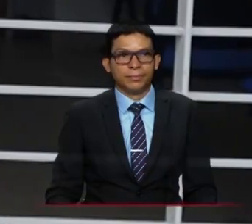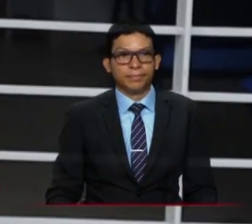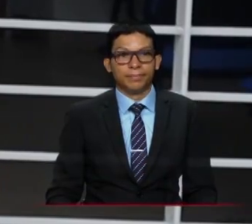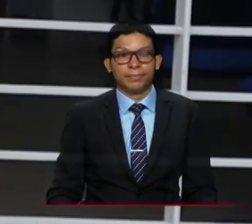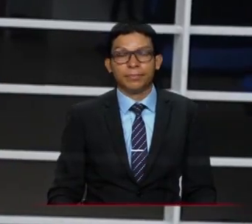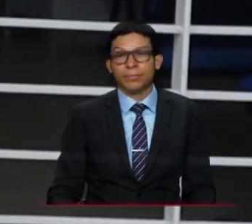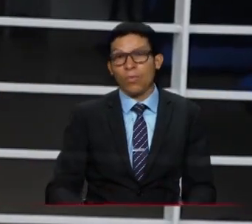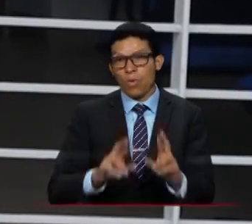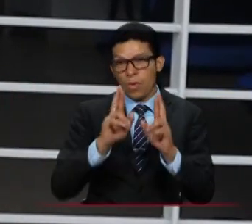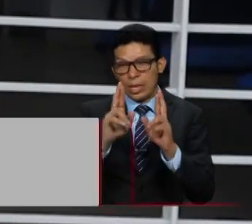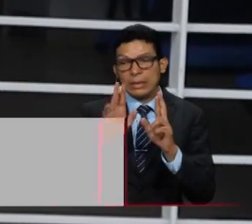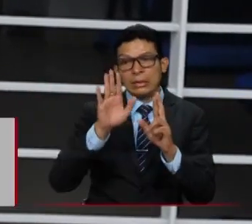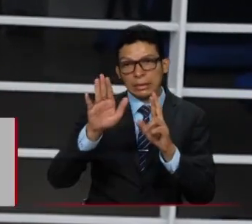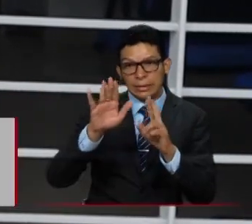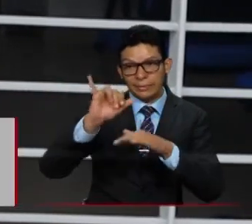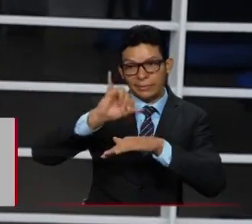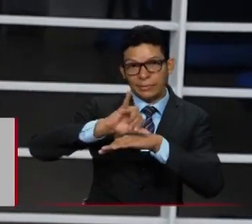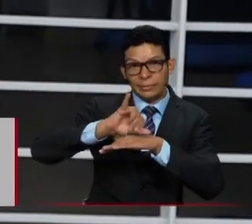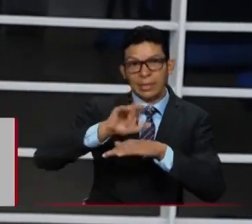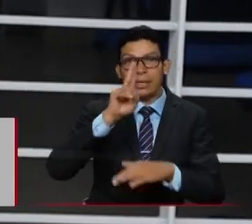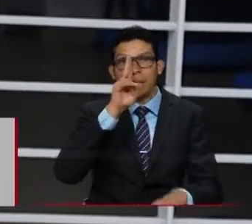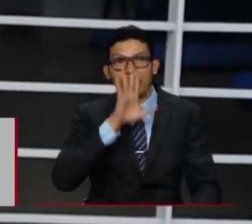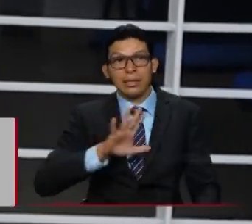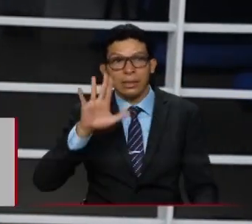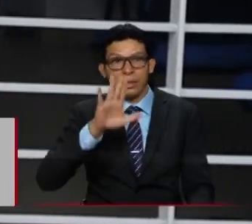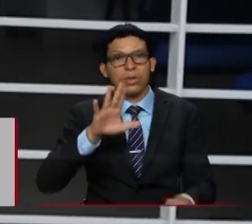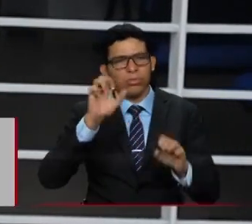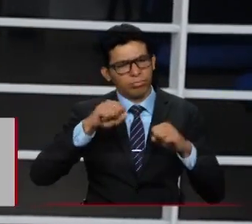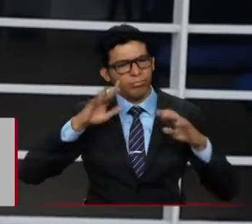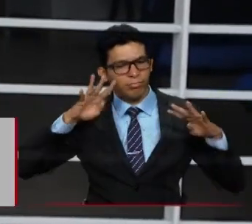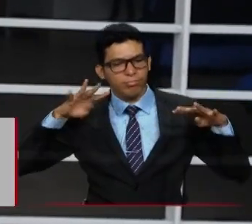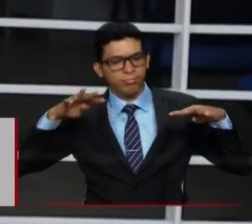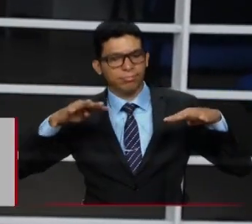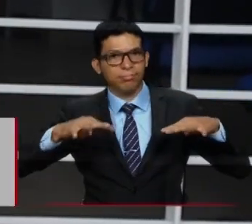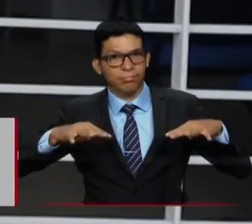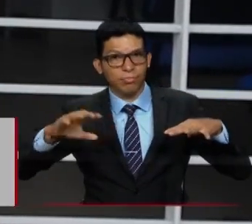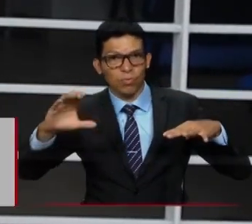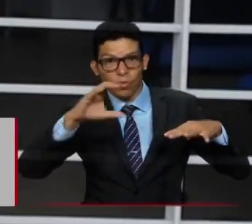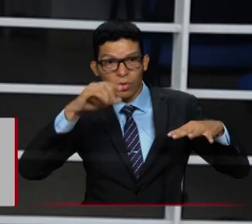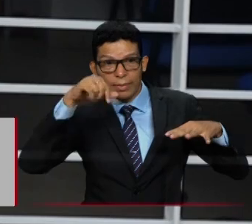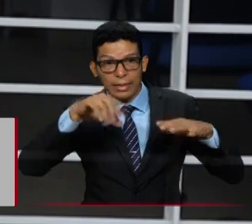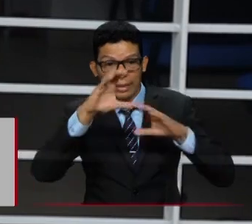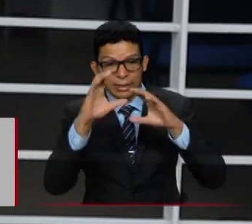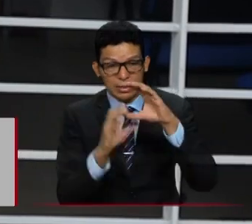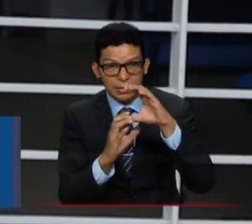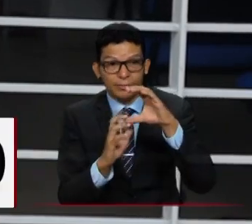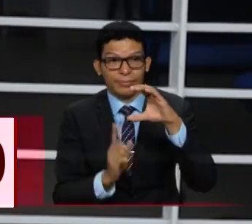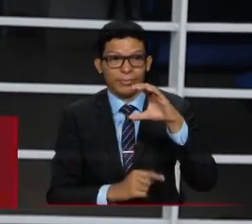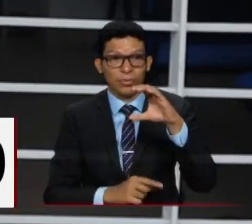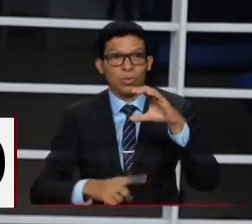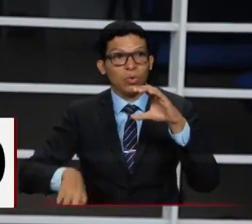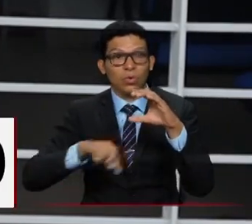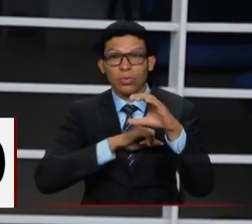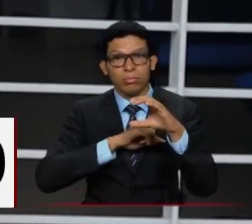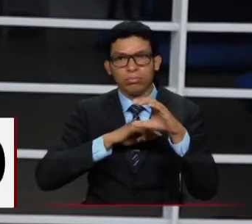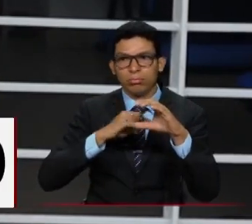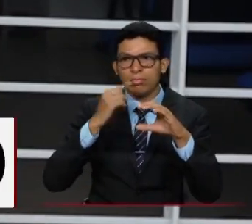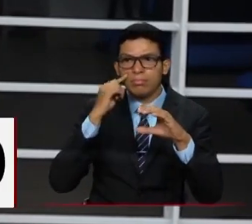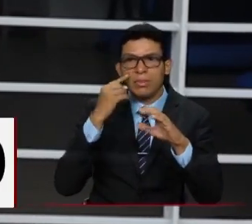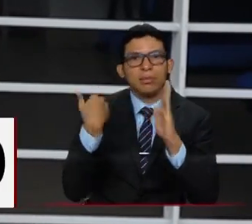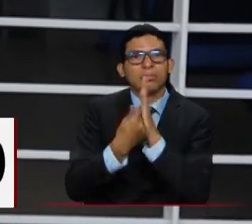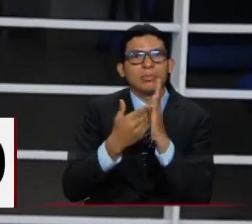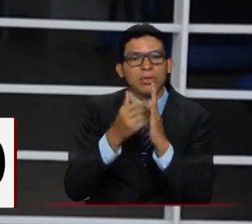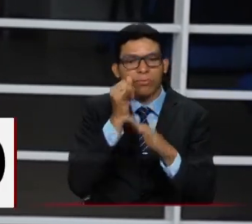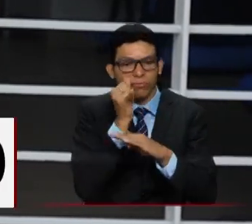Esperamos que las instituciones nacionales vean por el macizo colombiano eh Ni siquiera tenemos monitores para poder dar